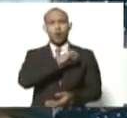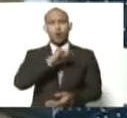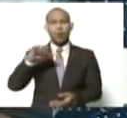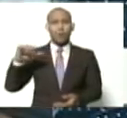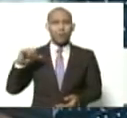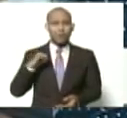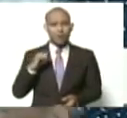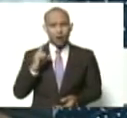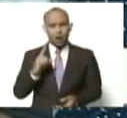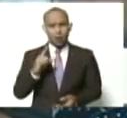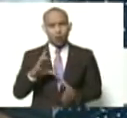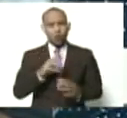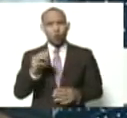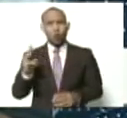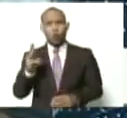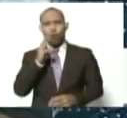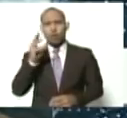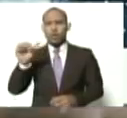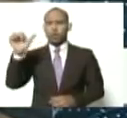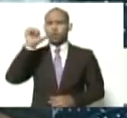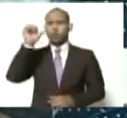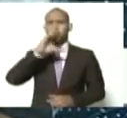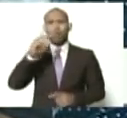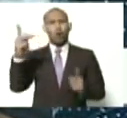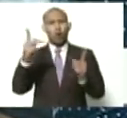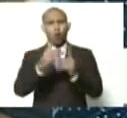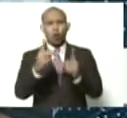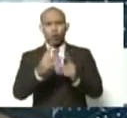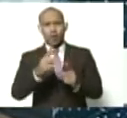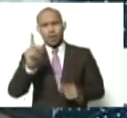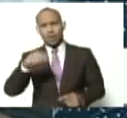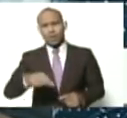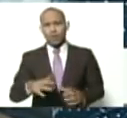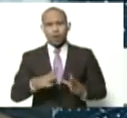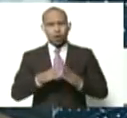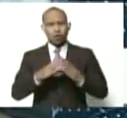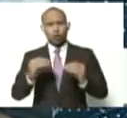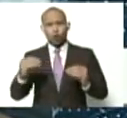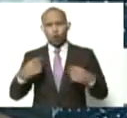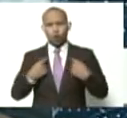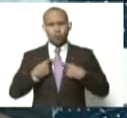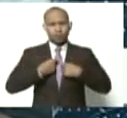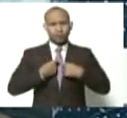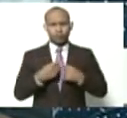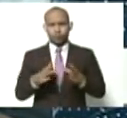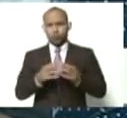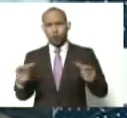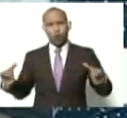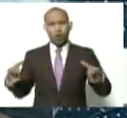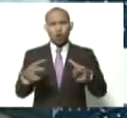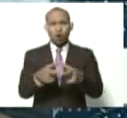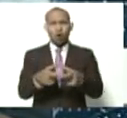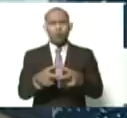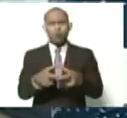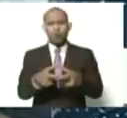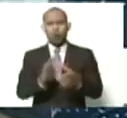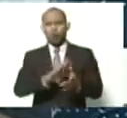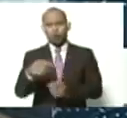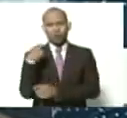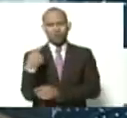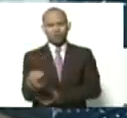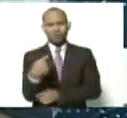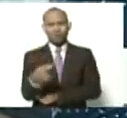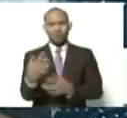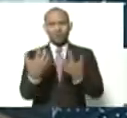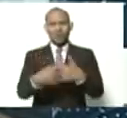Monómeros, todo el whisky que se bebió, todos los hoteles, todas las francachelas que estuvieron allá en Colombia y todas las reuniones fueron financiados por la